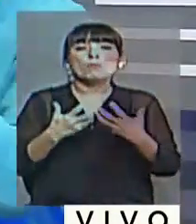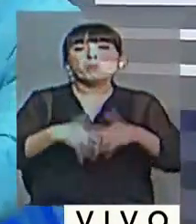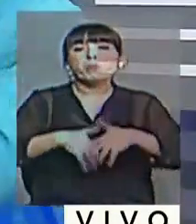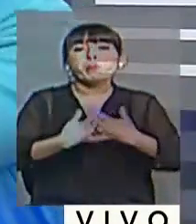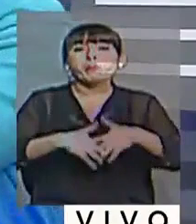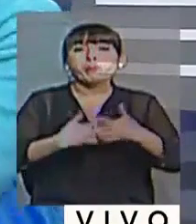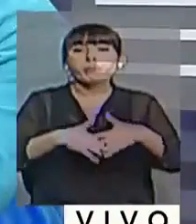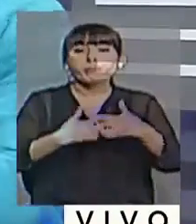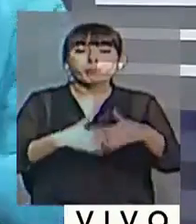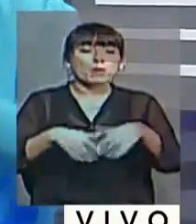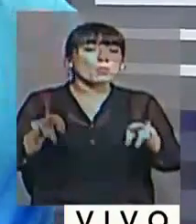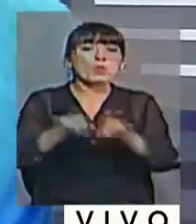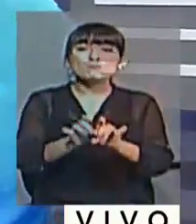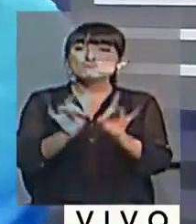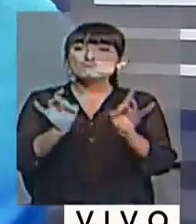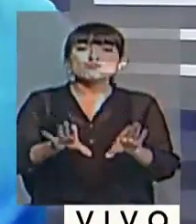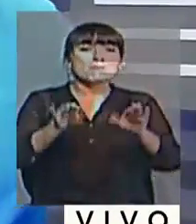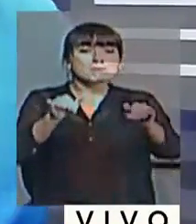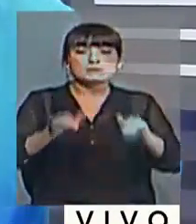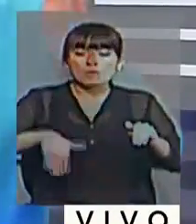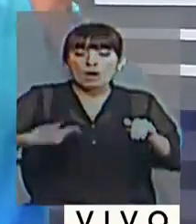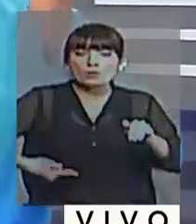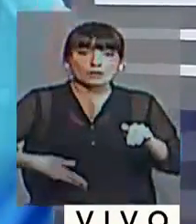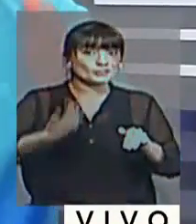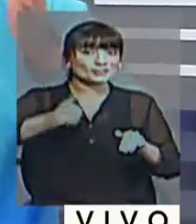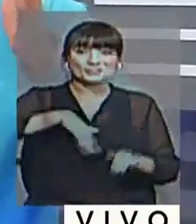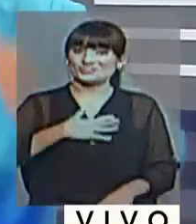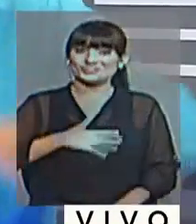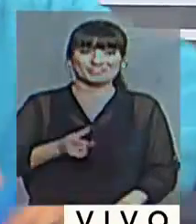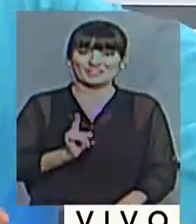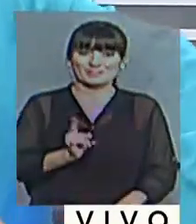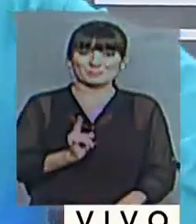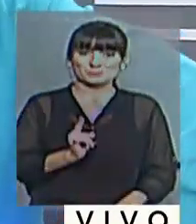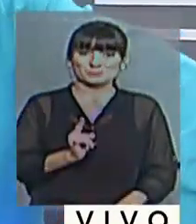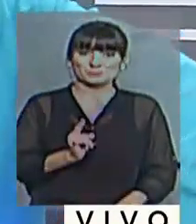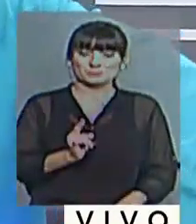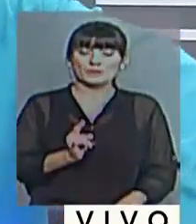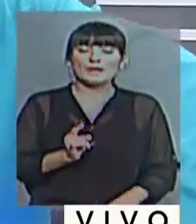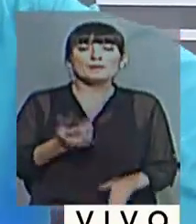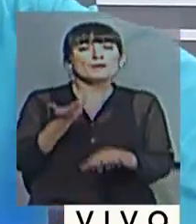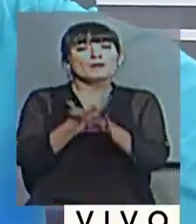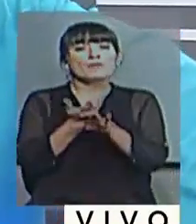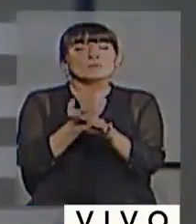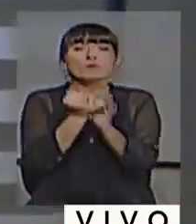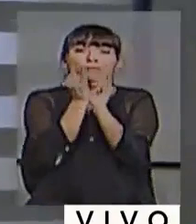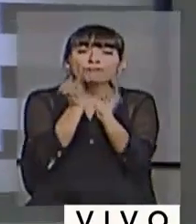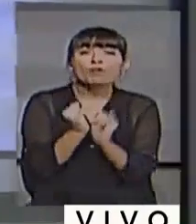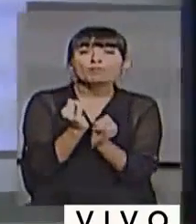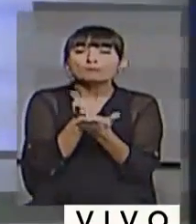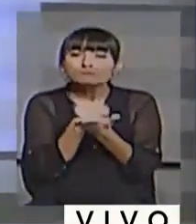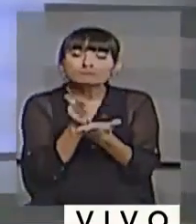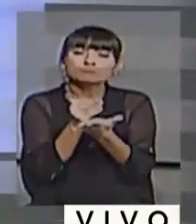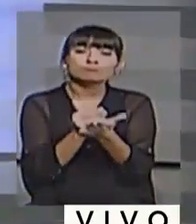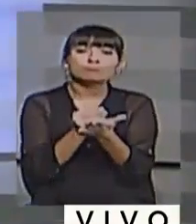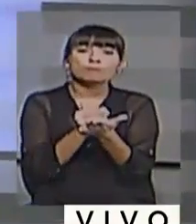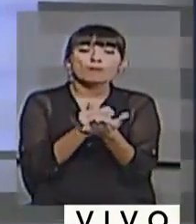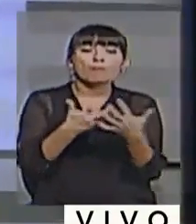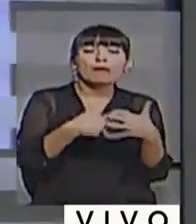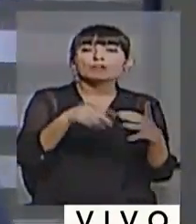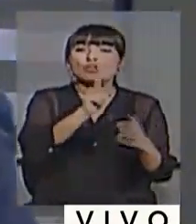todo siguiera igual que como está. Y nosotros no queremos. Nosotros queremos coalición. ¿No habría sido una fórmula de que no resolver mecánicamente sino de acuerdo al voto?